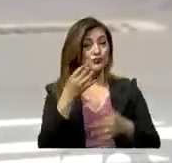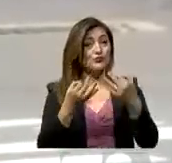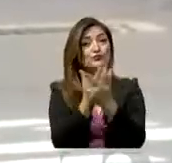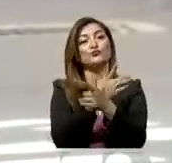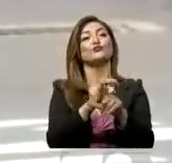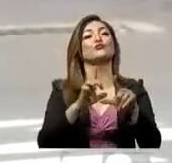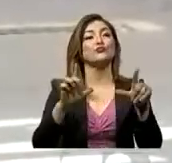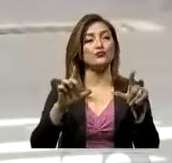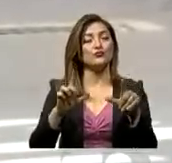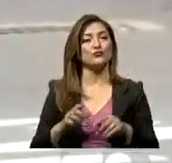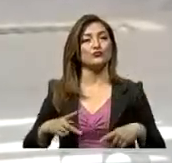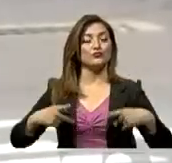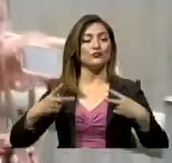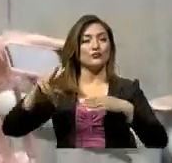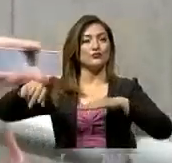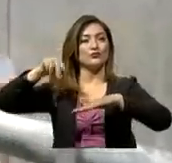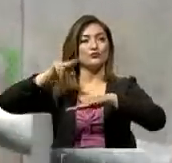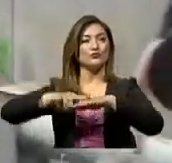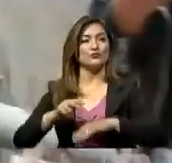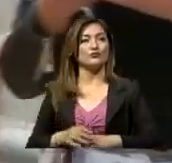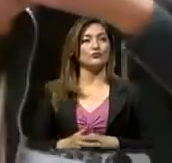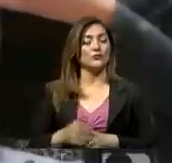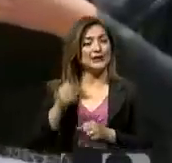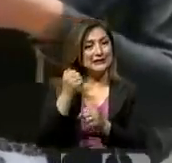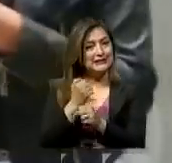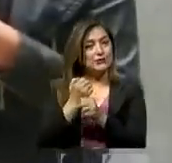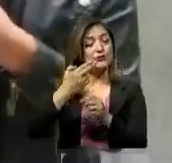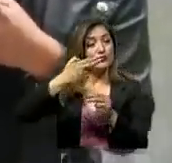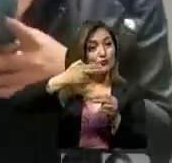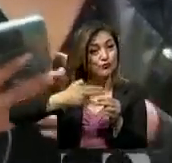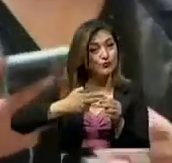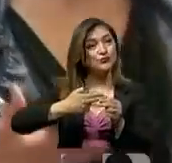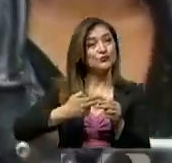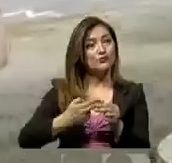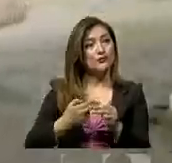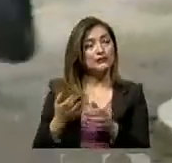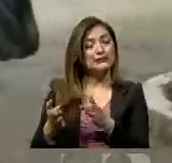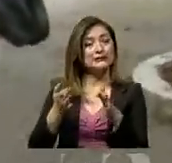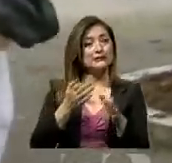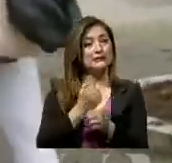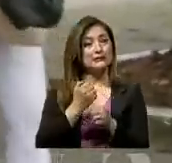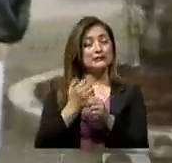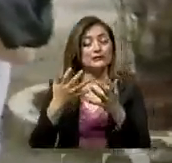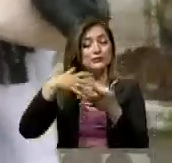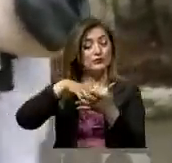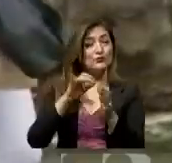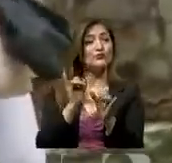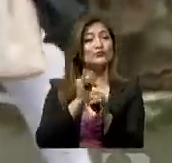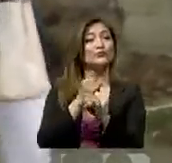Josué busca retomar una vida normal. Ha encontrado un trabajo estable después de algunos intentos y asegura que quiere estudiar